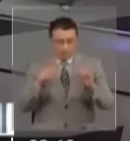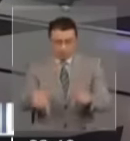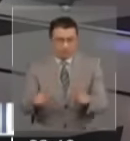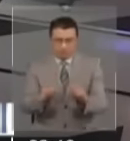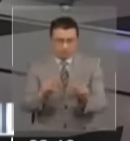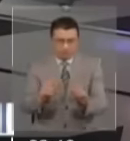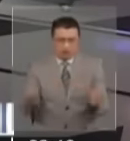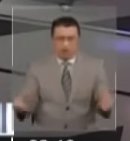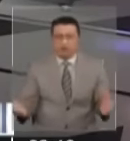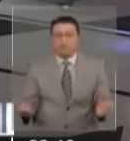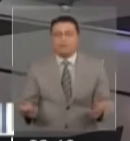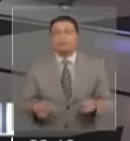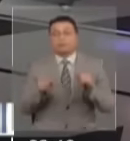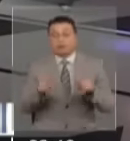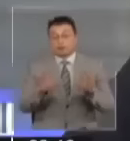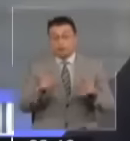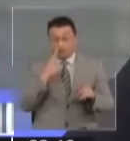Déjame terminar.